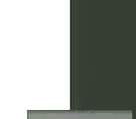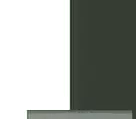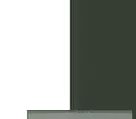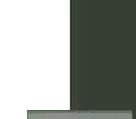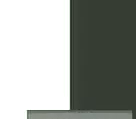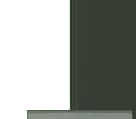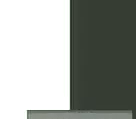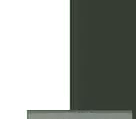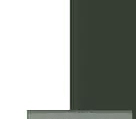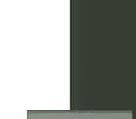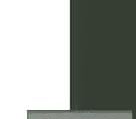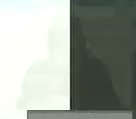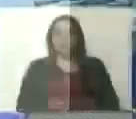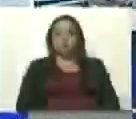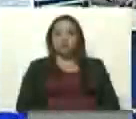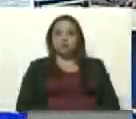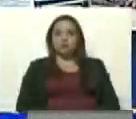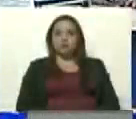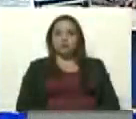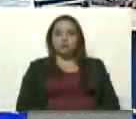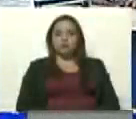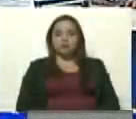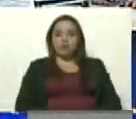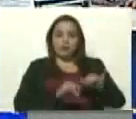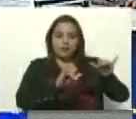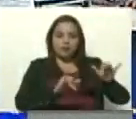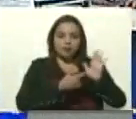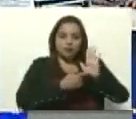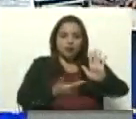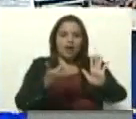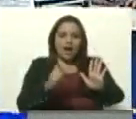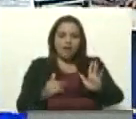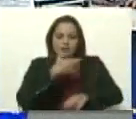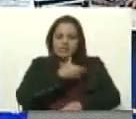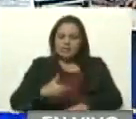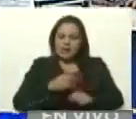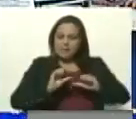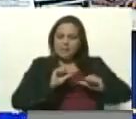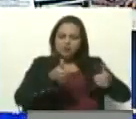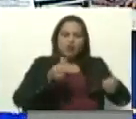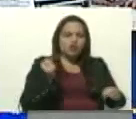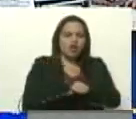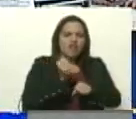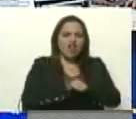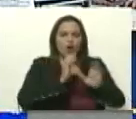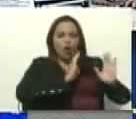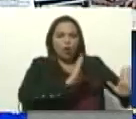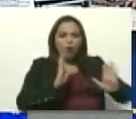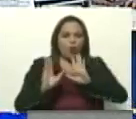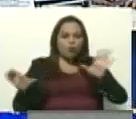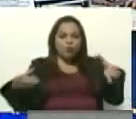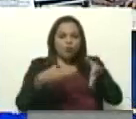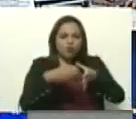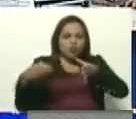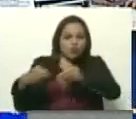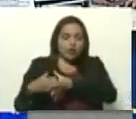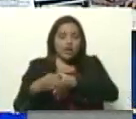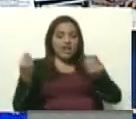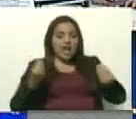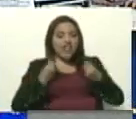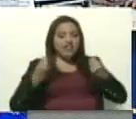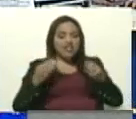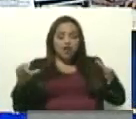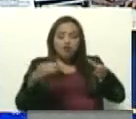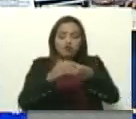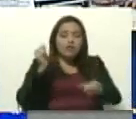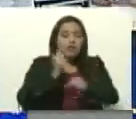tenemos un presidente que viene de allí, de la lucha sindical, de la representatividad sindical, de la vida de los